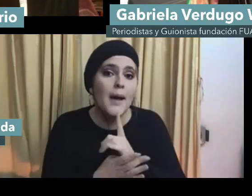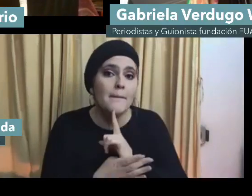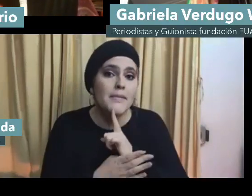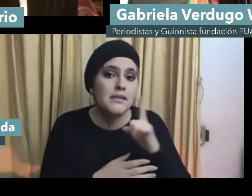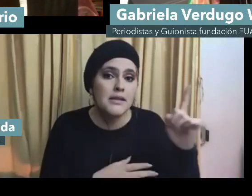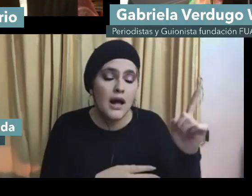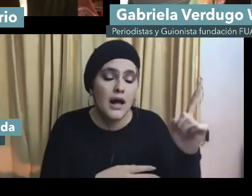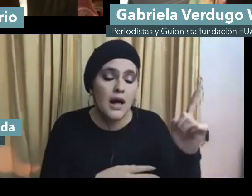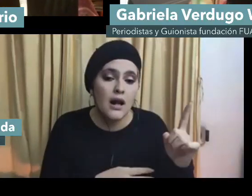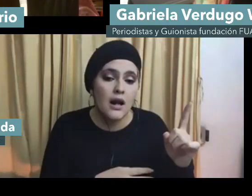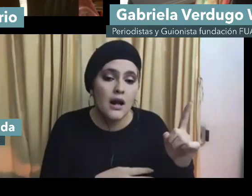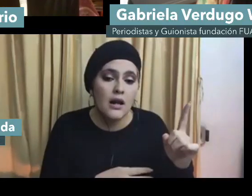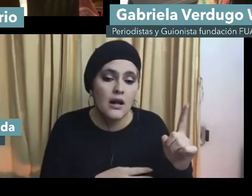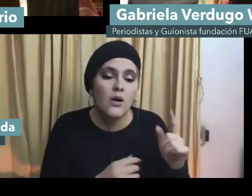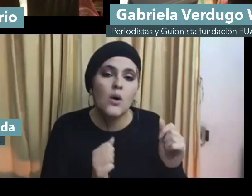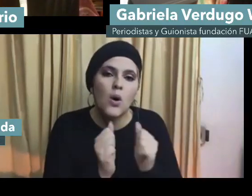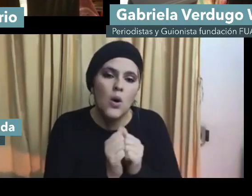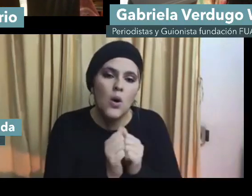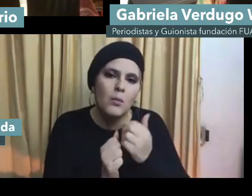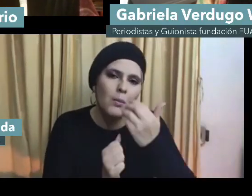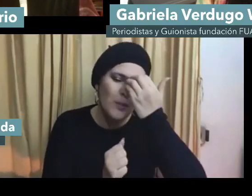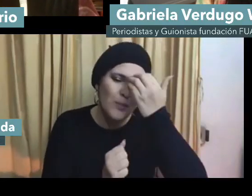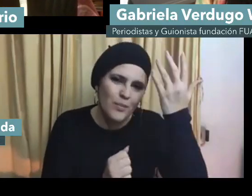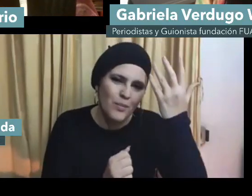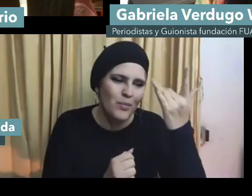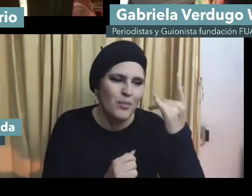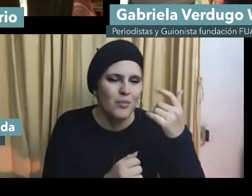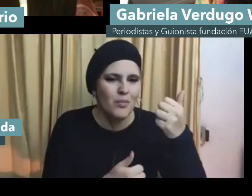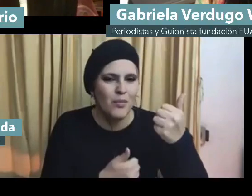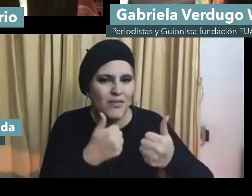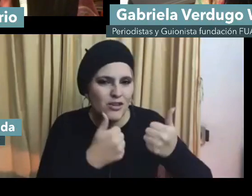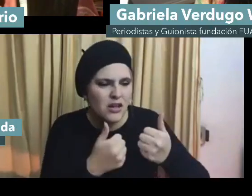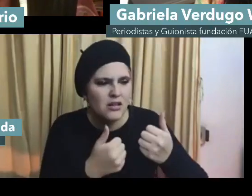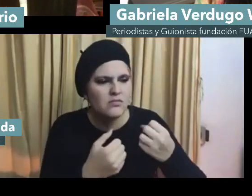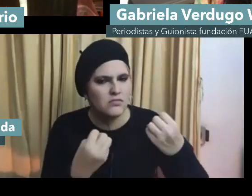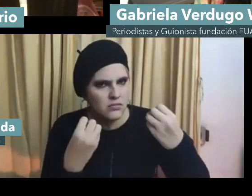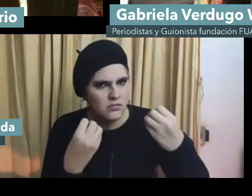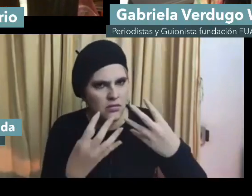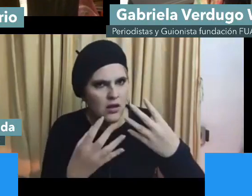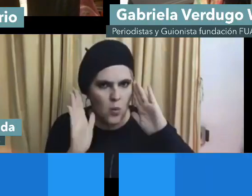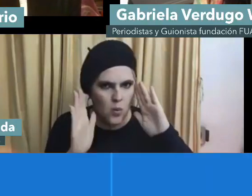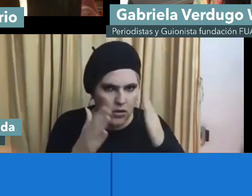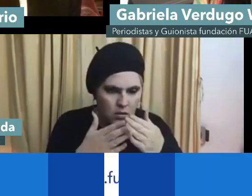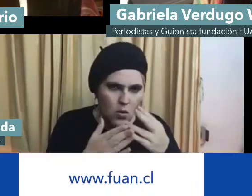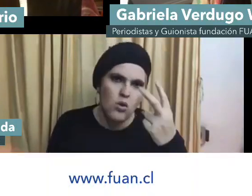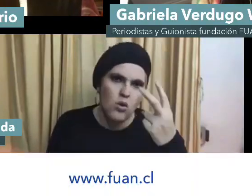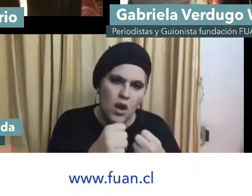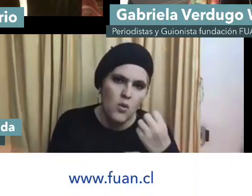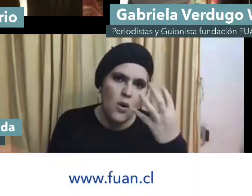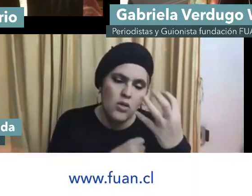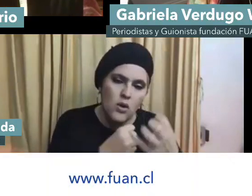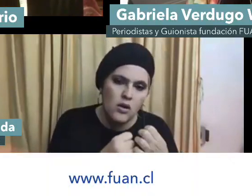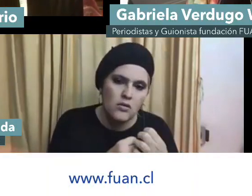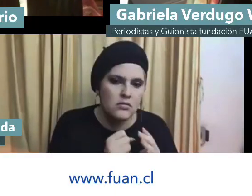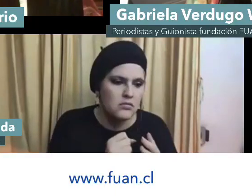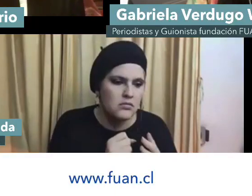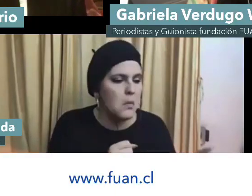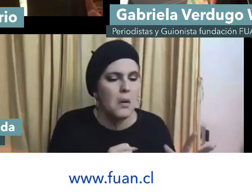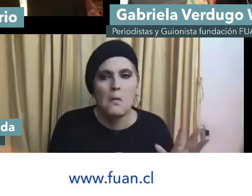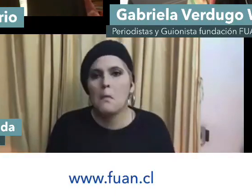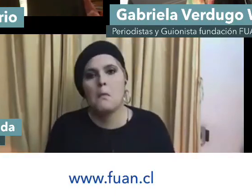profesionales capacitados en autismo entre los 2 y los 4 años, va a ingresar a un PIE, pero así, y su evolución escolar va a